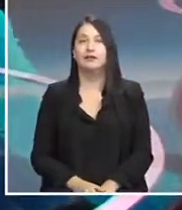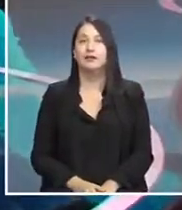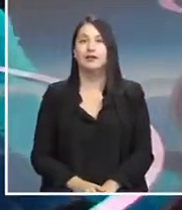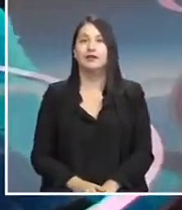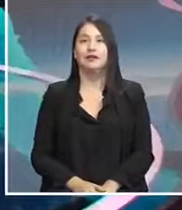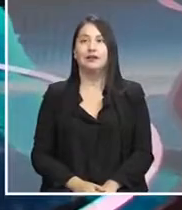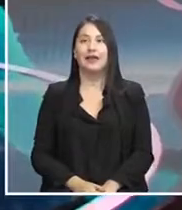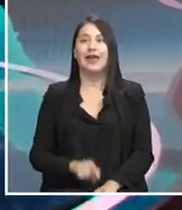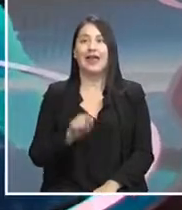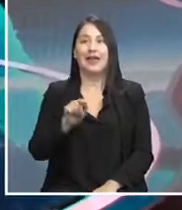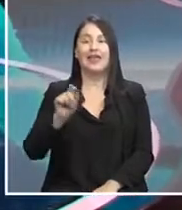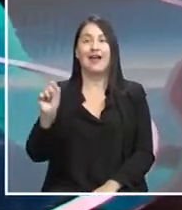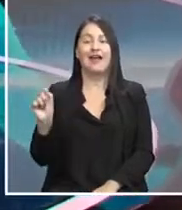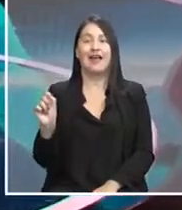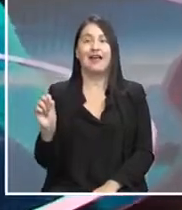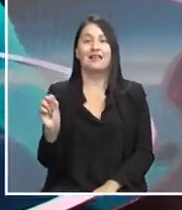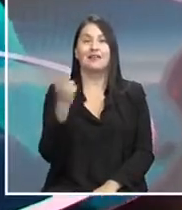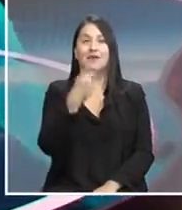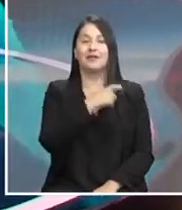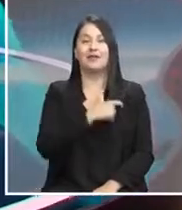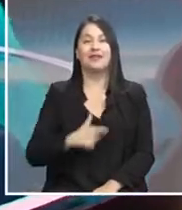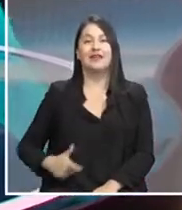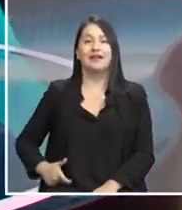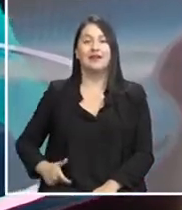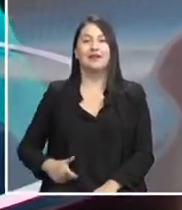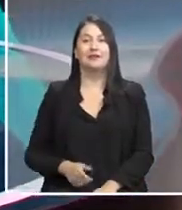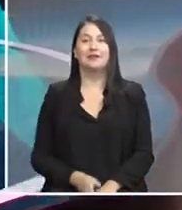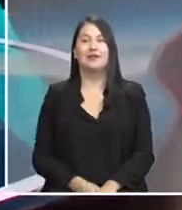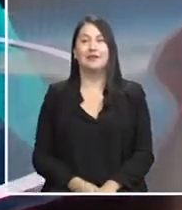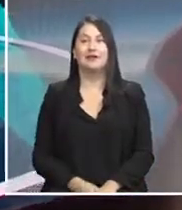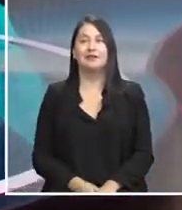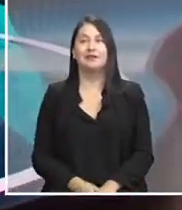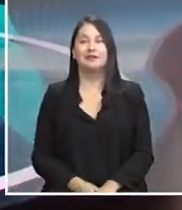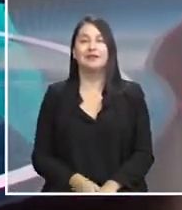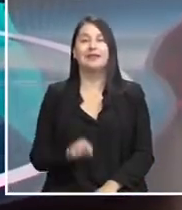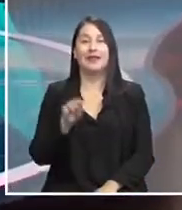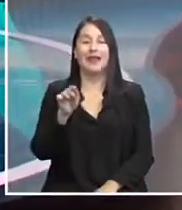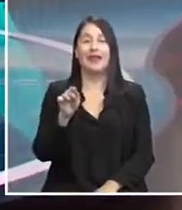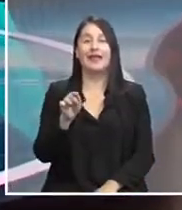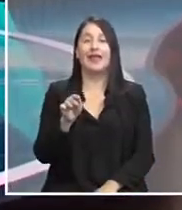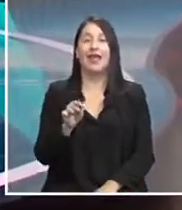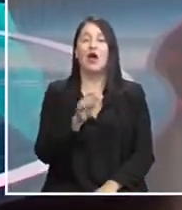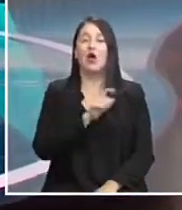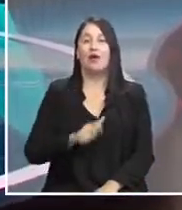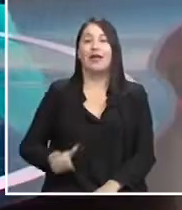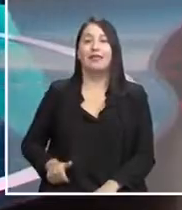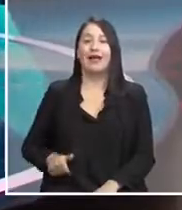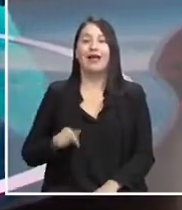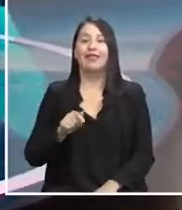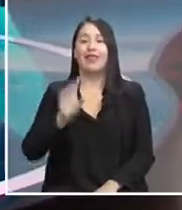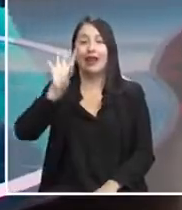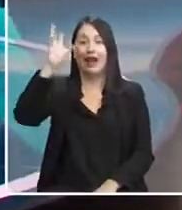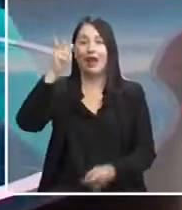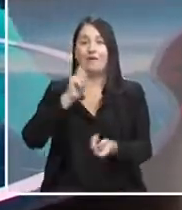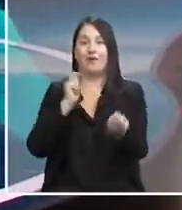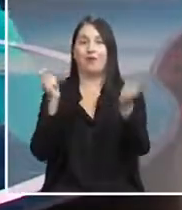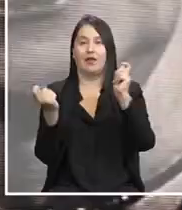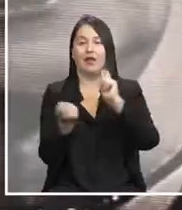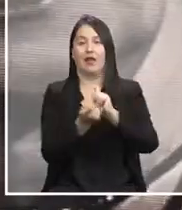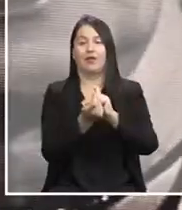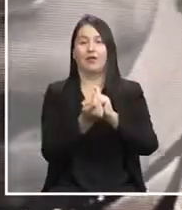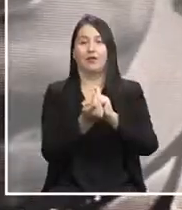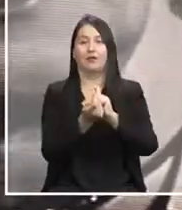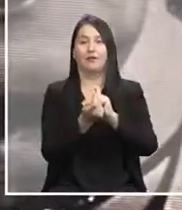es vicepresidenta del Panel Intergubernamental de Cambio Climático, IPCC, conocido por sus siglas, cargo